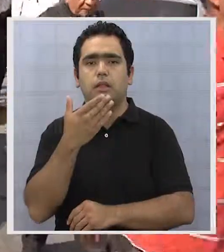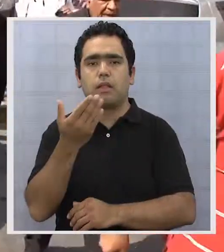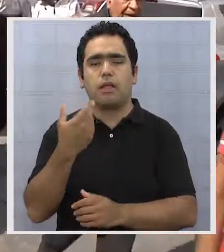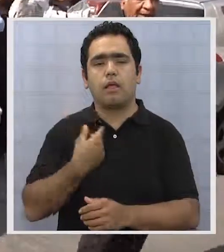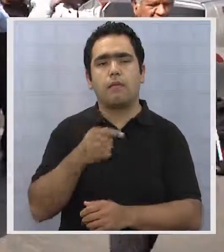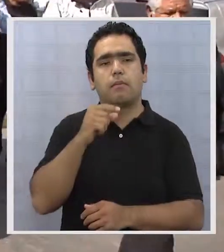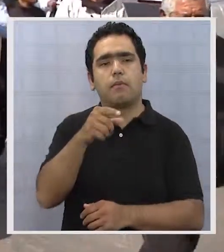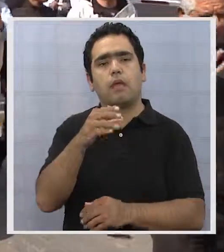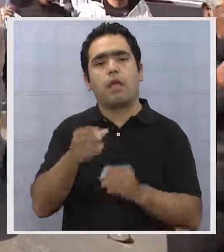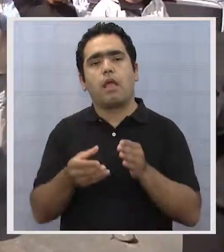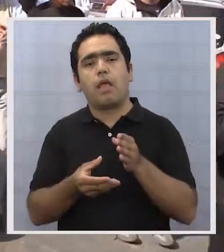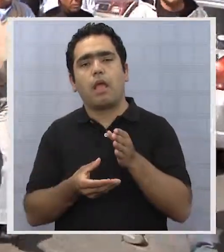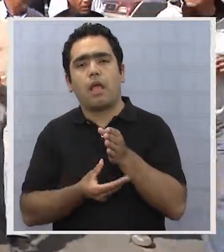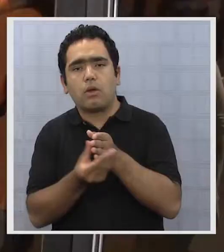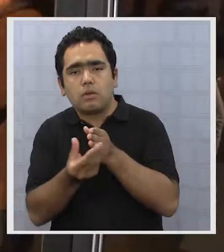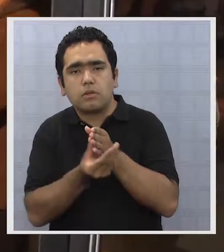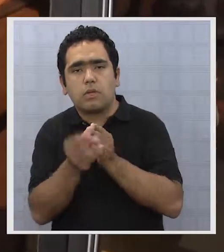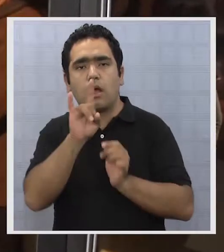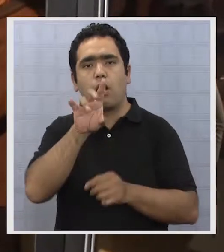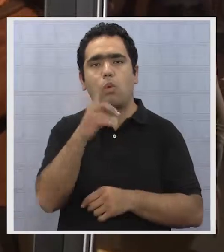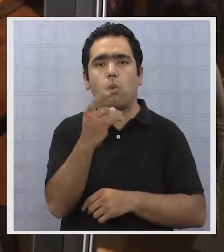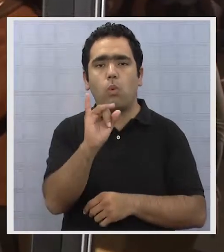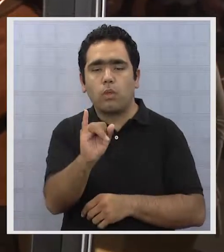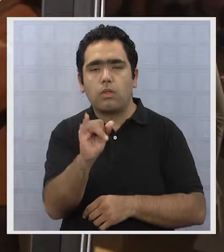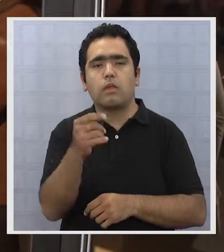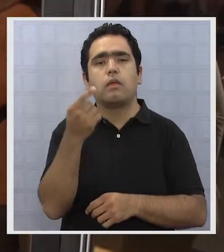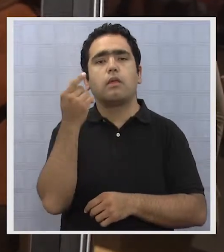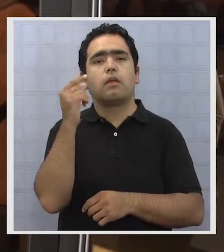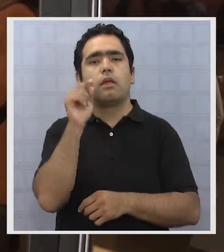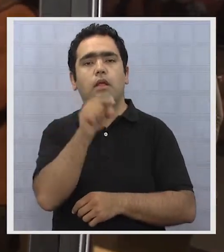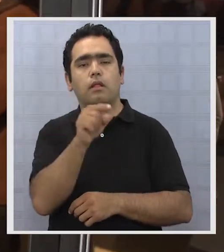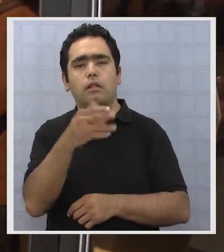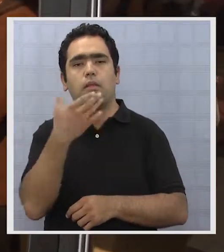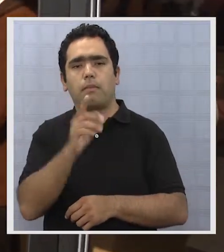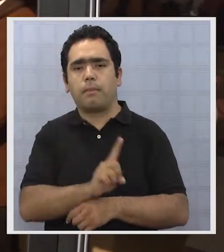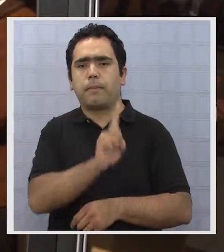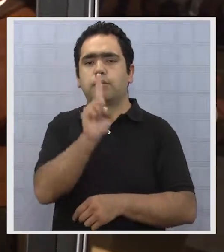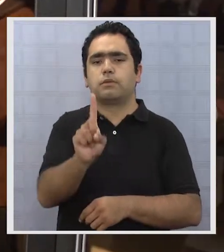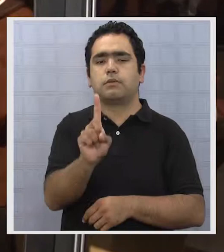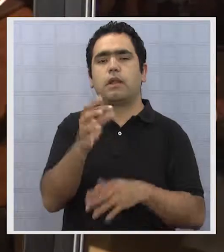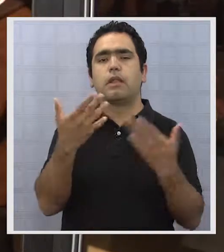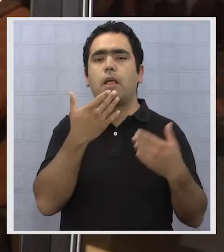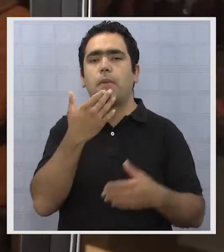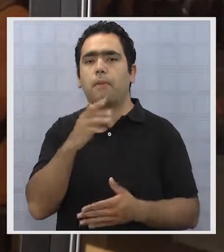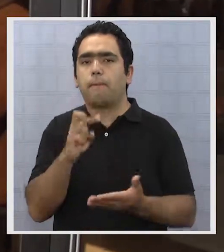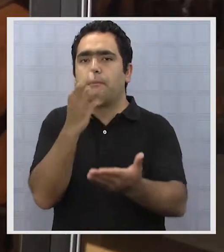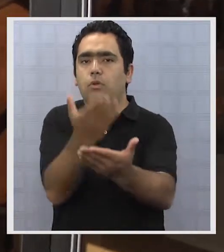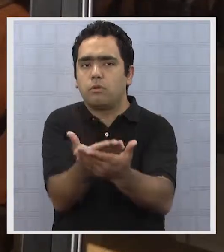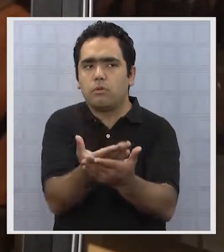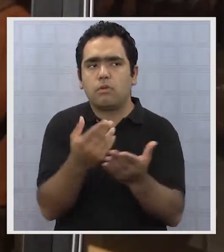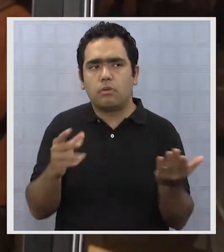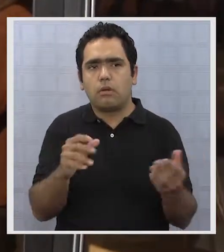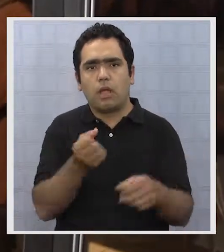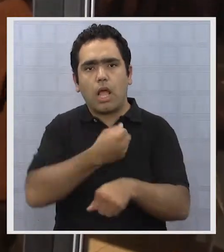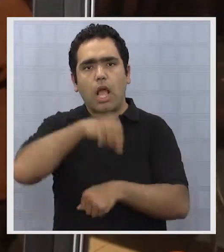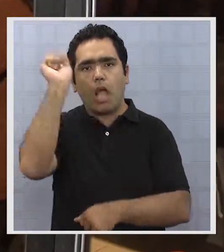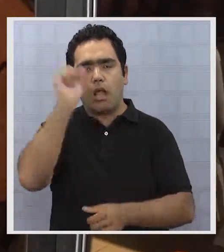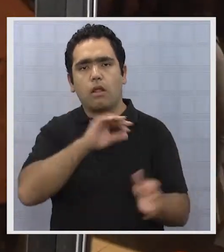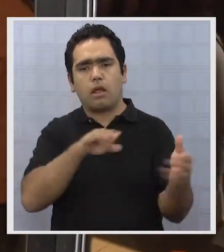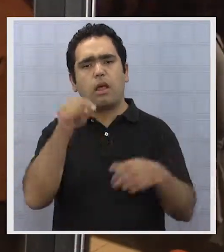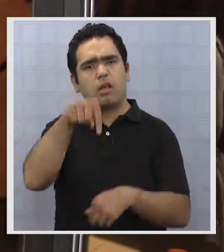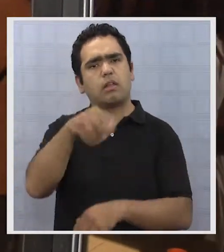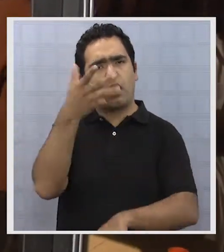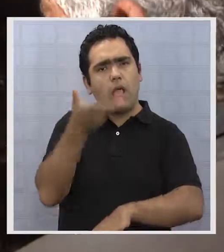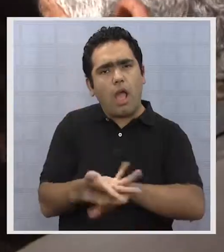un asesor del concejal UDI por Alto Hospicio, René Cáceres, como uno de los presuntos beneficiados con una patente. Acá hay